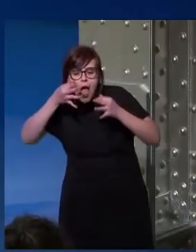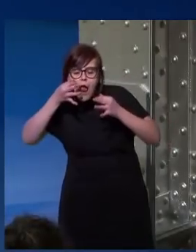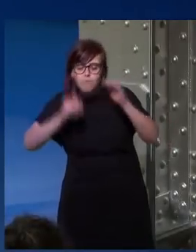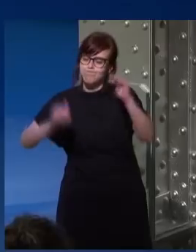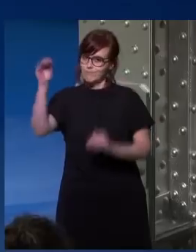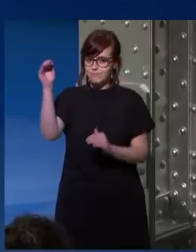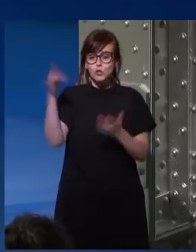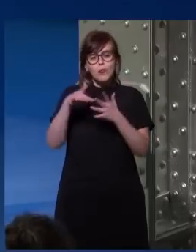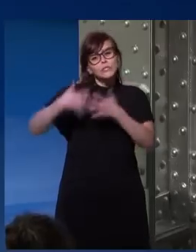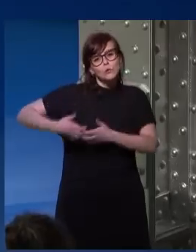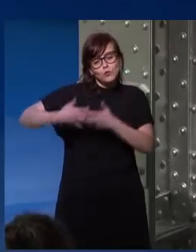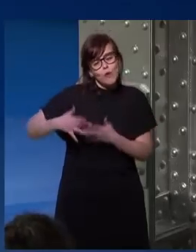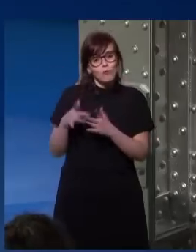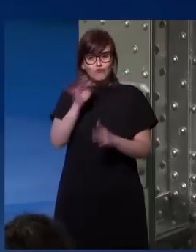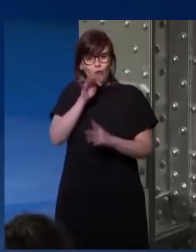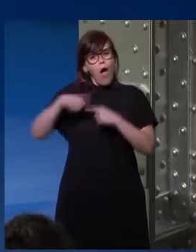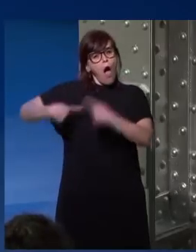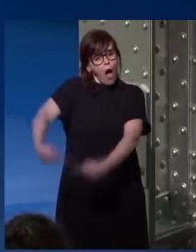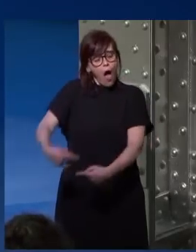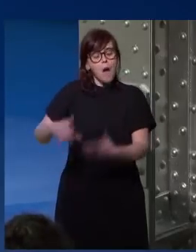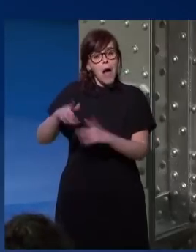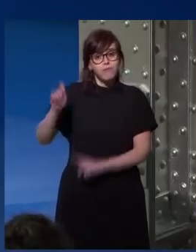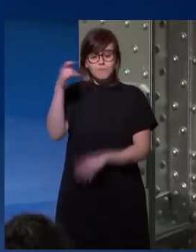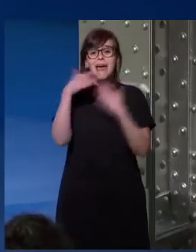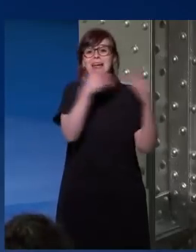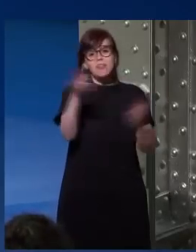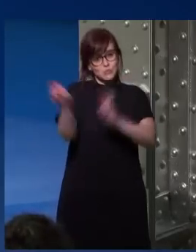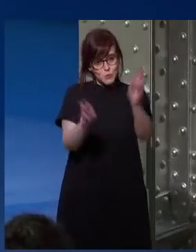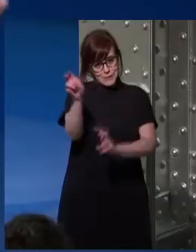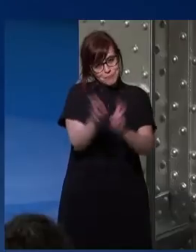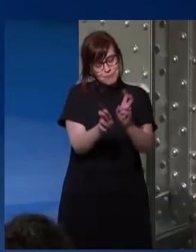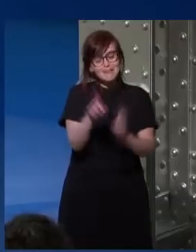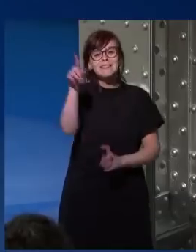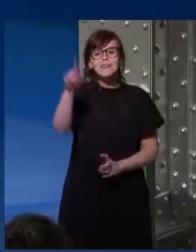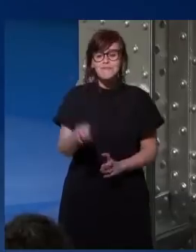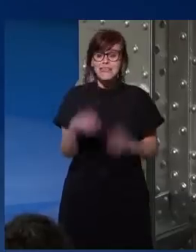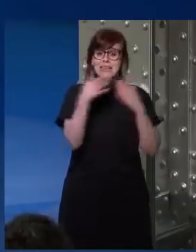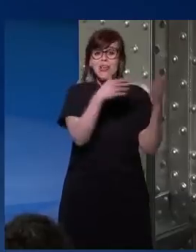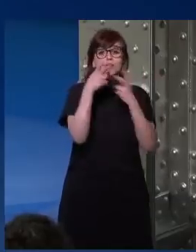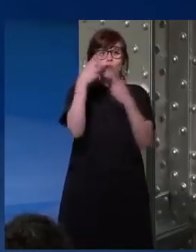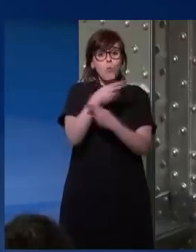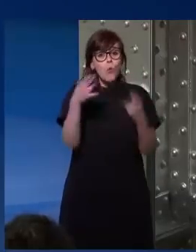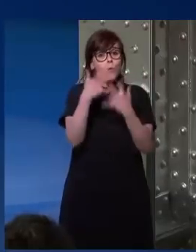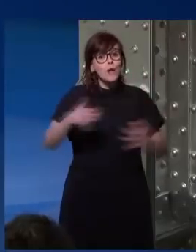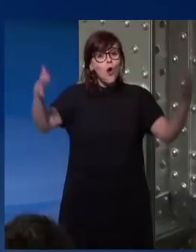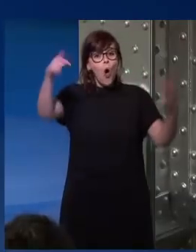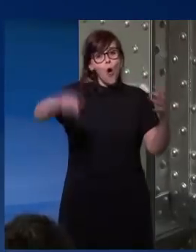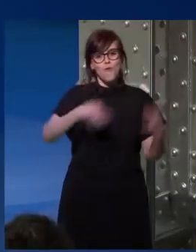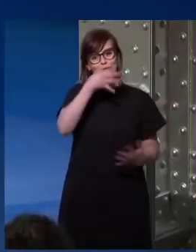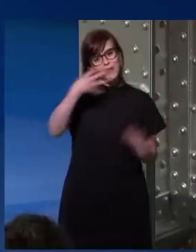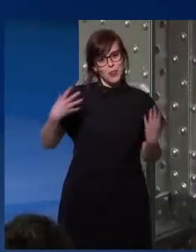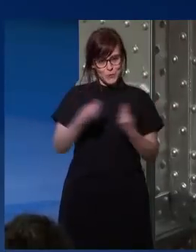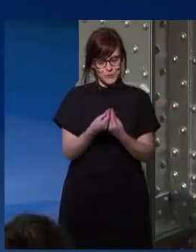estamos luchando a día de hoy. Así que muchas gracias a todas vosotras por estar aquí, y evidentemente a todo el público que nos acompaña esta tarde.